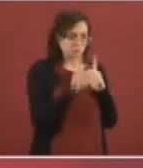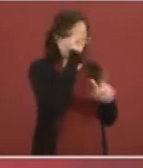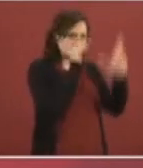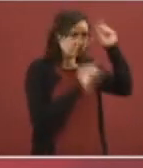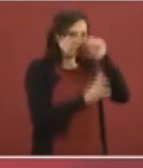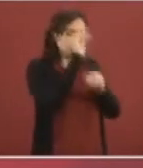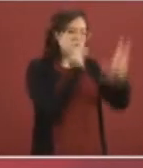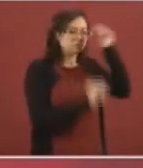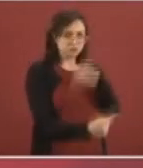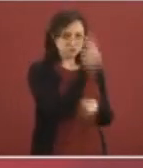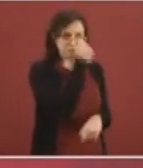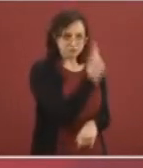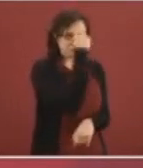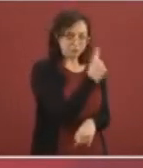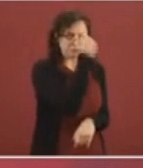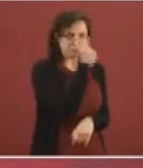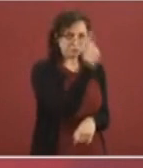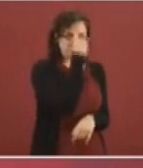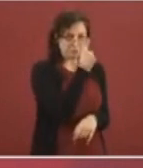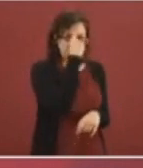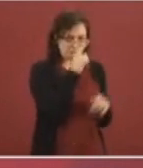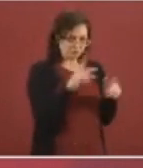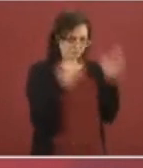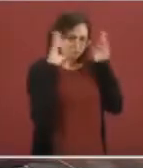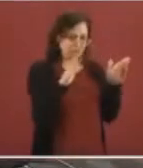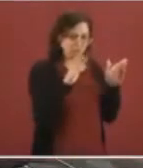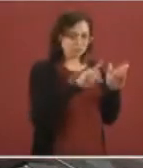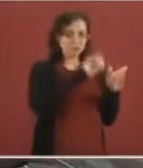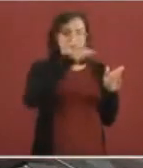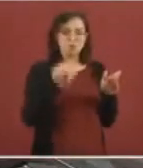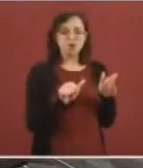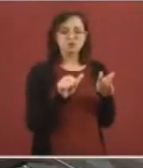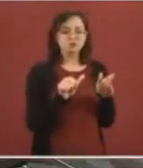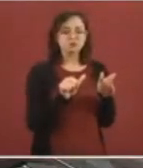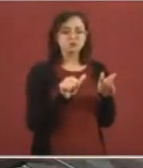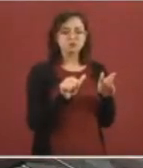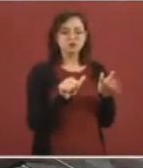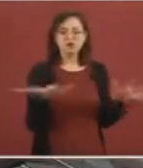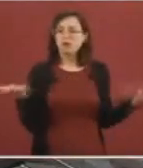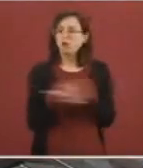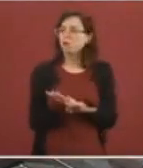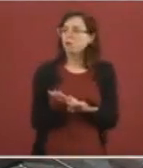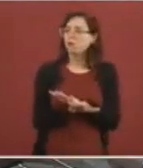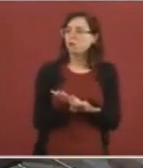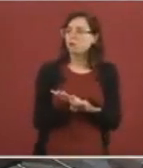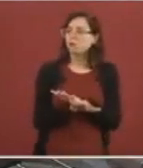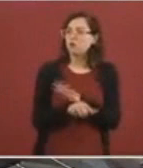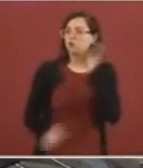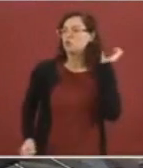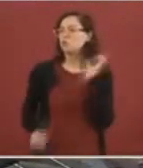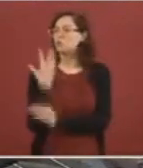esa concepción de las cosas y de repente se derrumba,